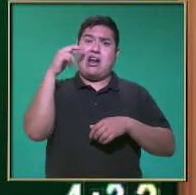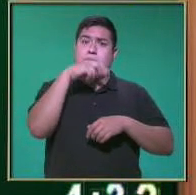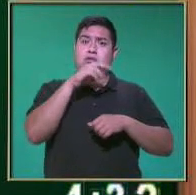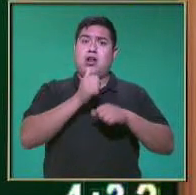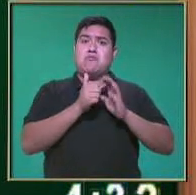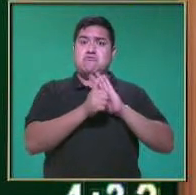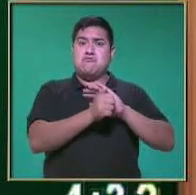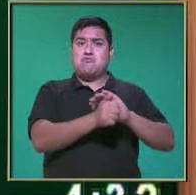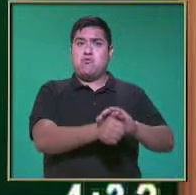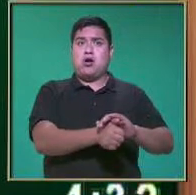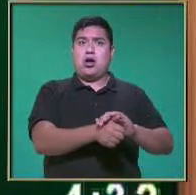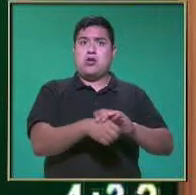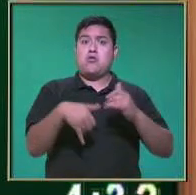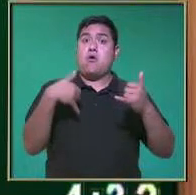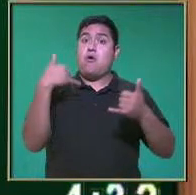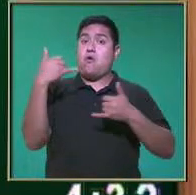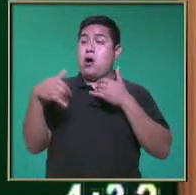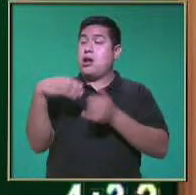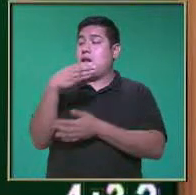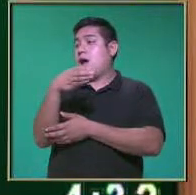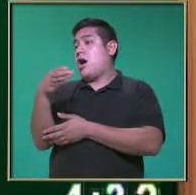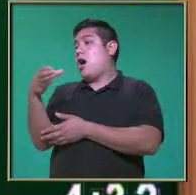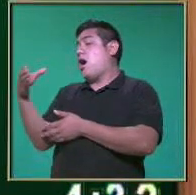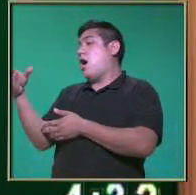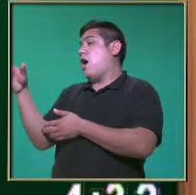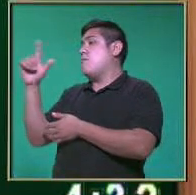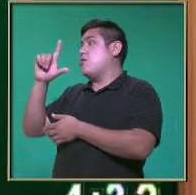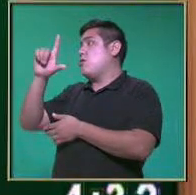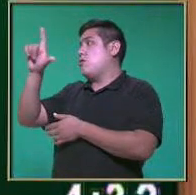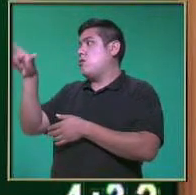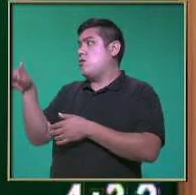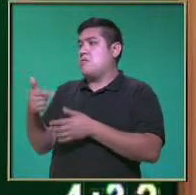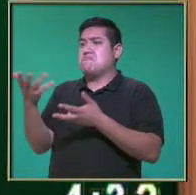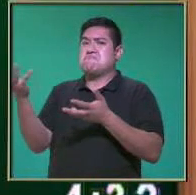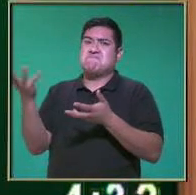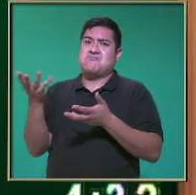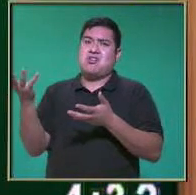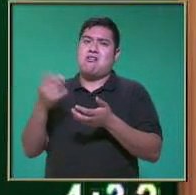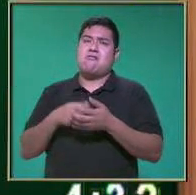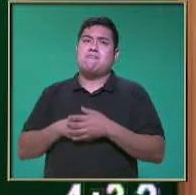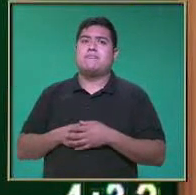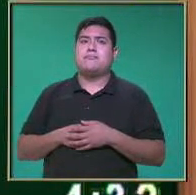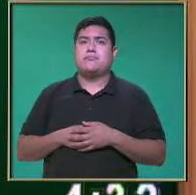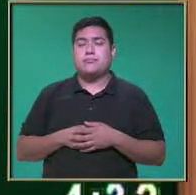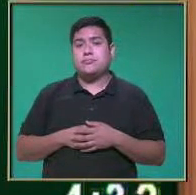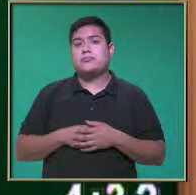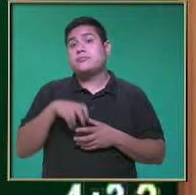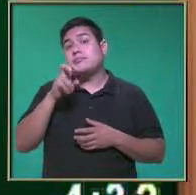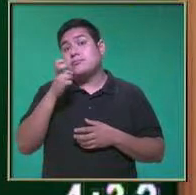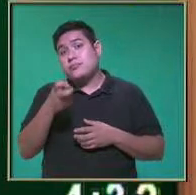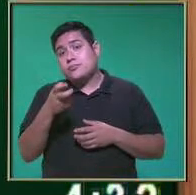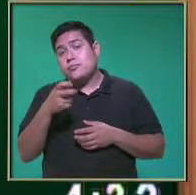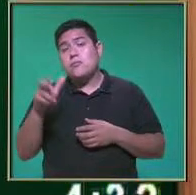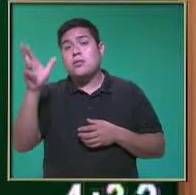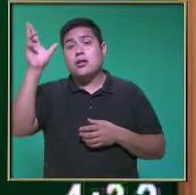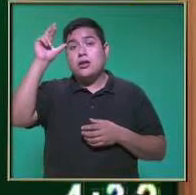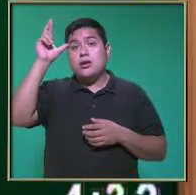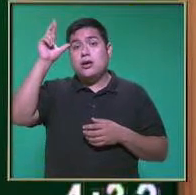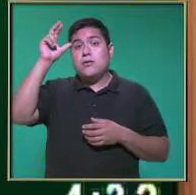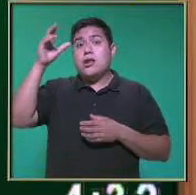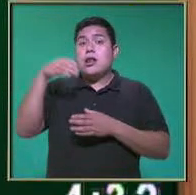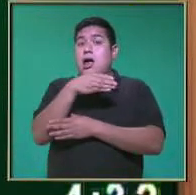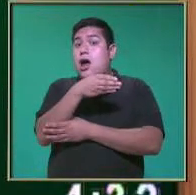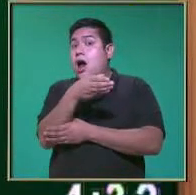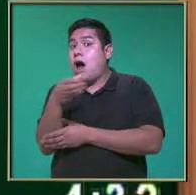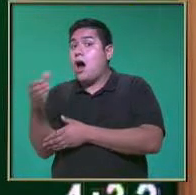tortuga. Puedo jugar en el campo y después lo haré, lo conseguiré. Así que la liebre se detuvo en el